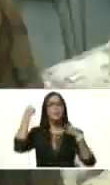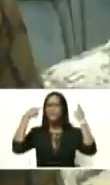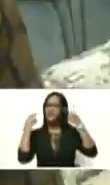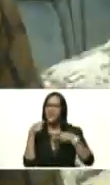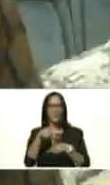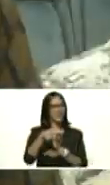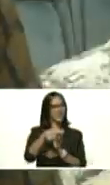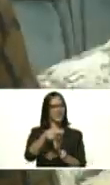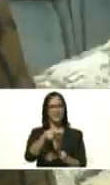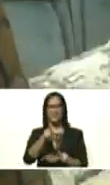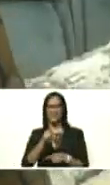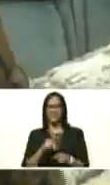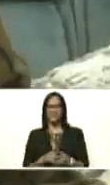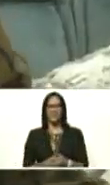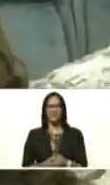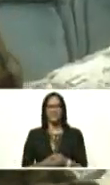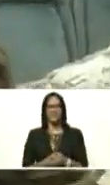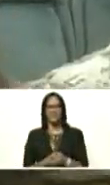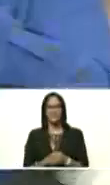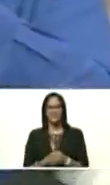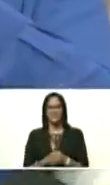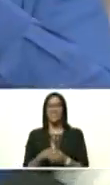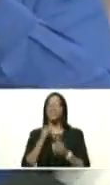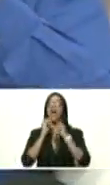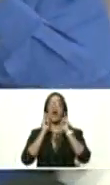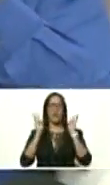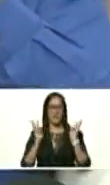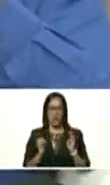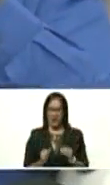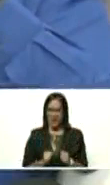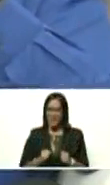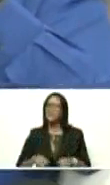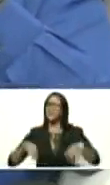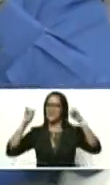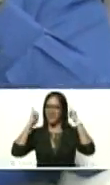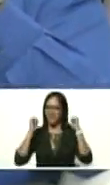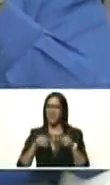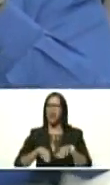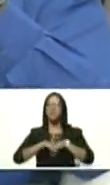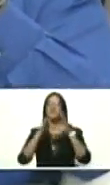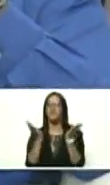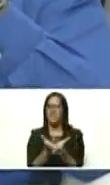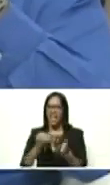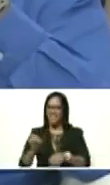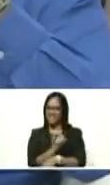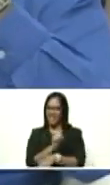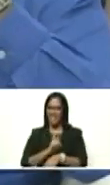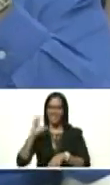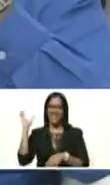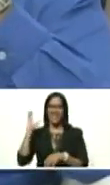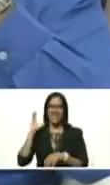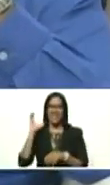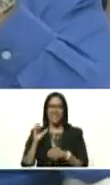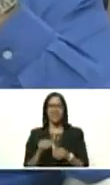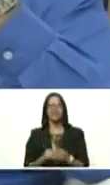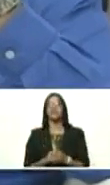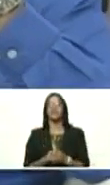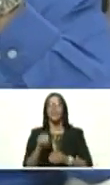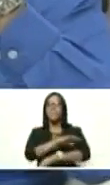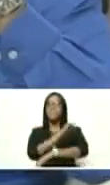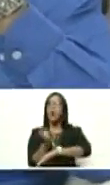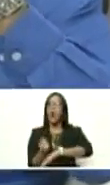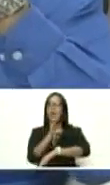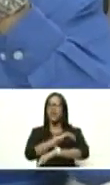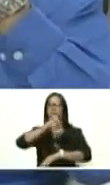tu amor. Naguará, pues. Festival Mundial de Salsa, Caracas, Poliedro,